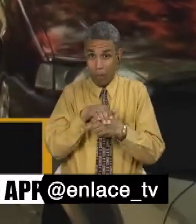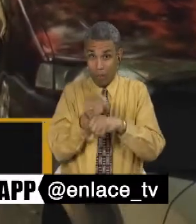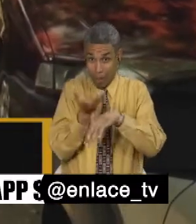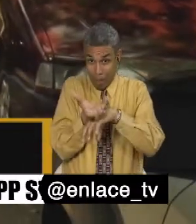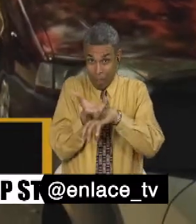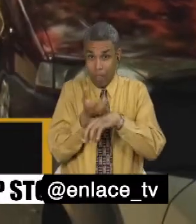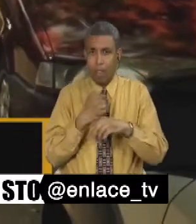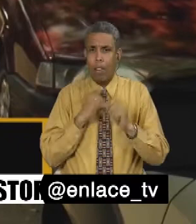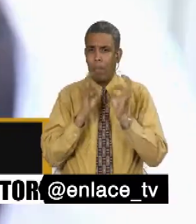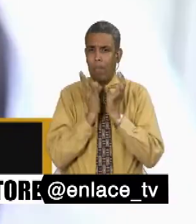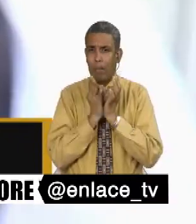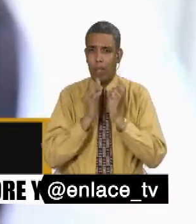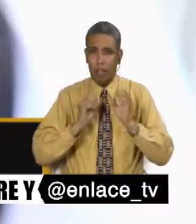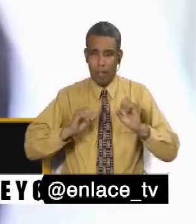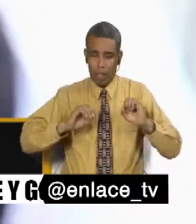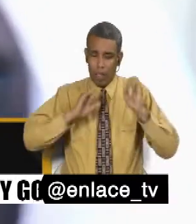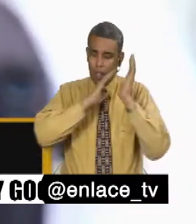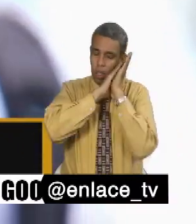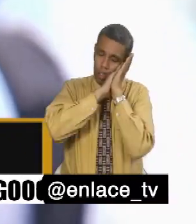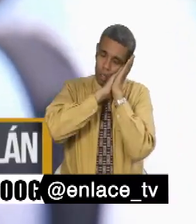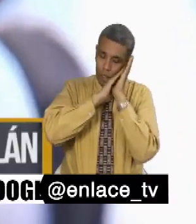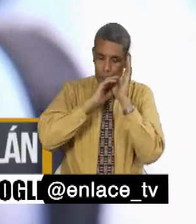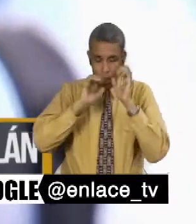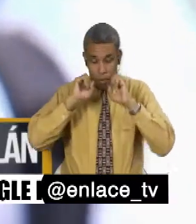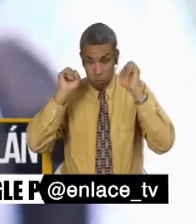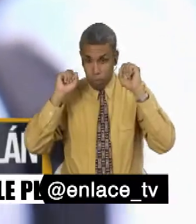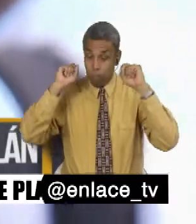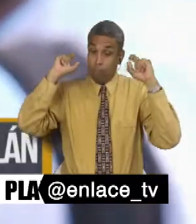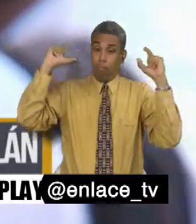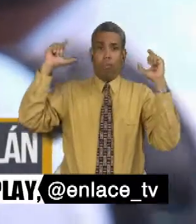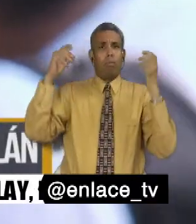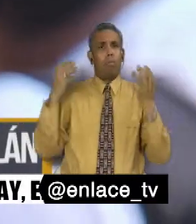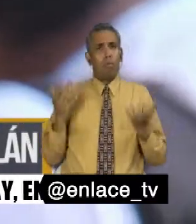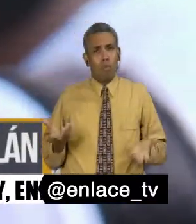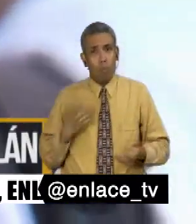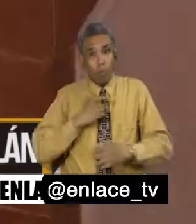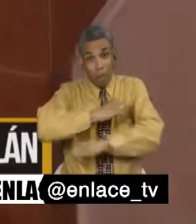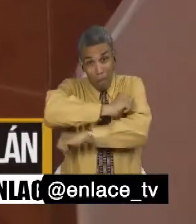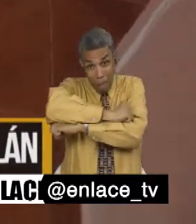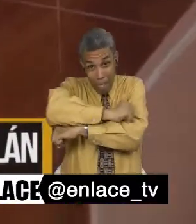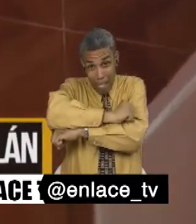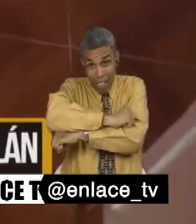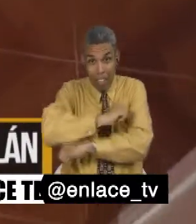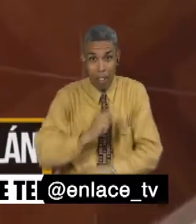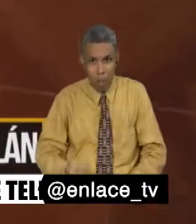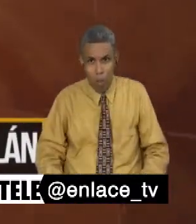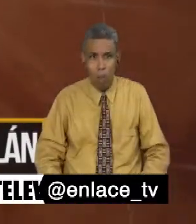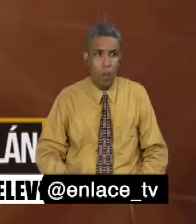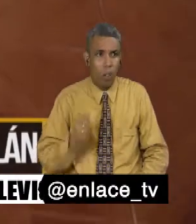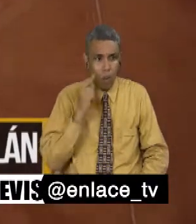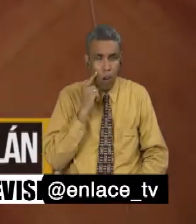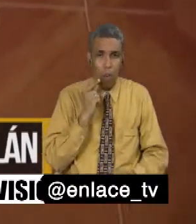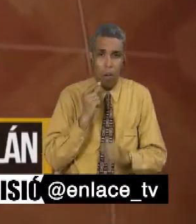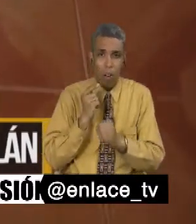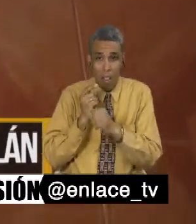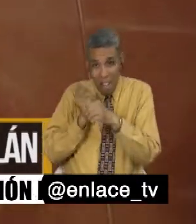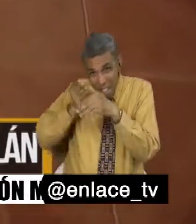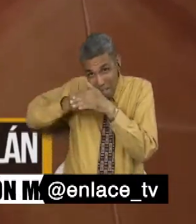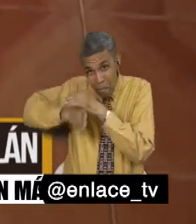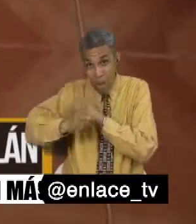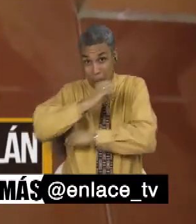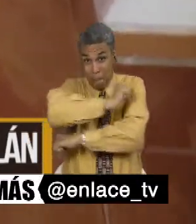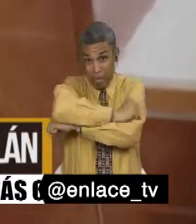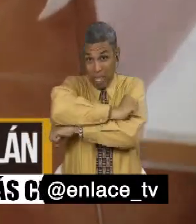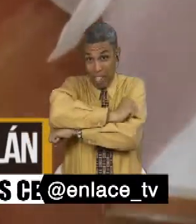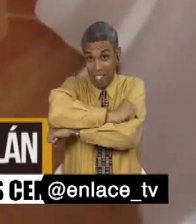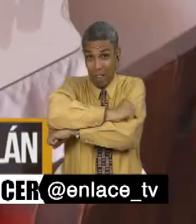mañana cuando se levantaron. Al parecer, los ladrones habrían ingresado por la ventana, la abrieron con una varilla y doblaron las barras e